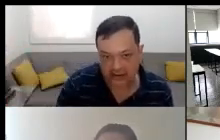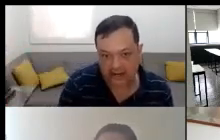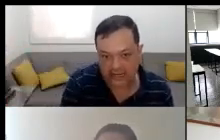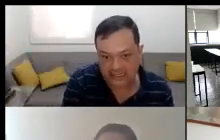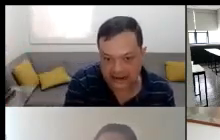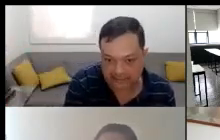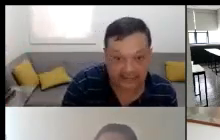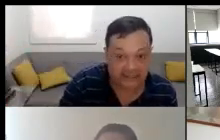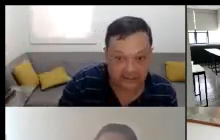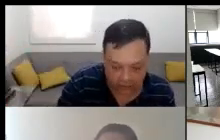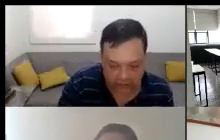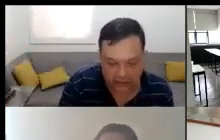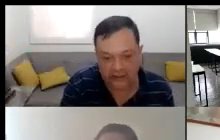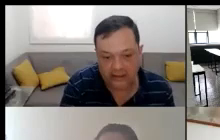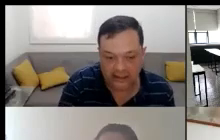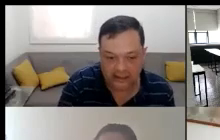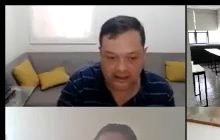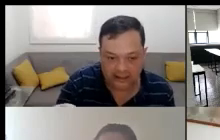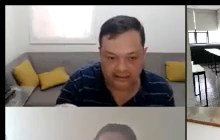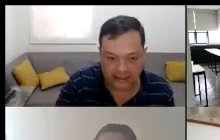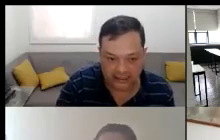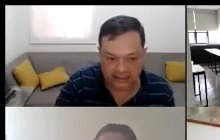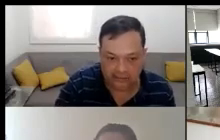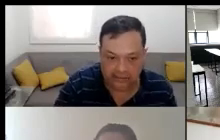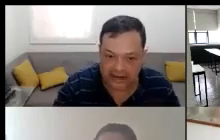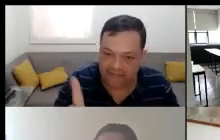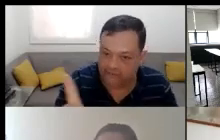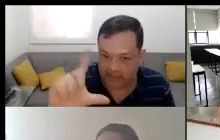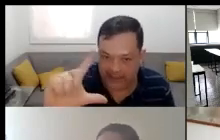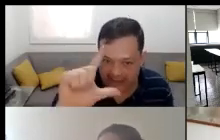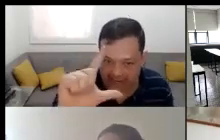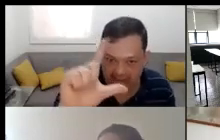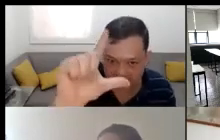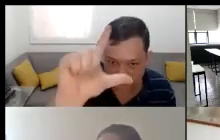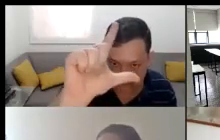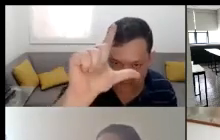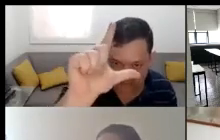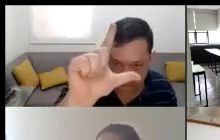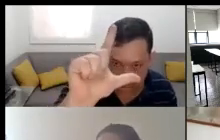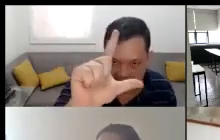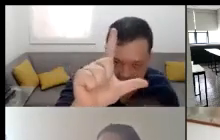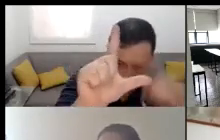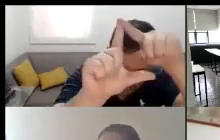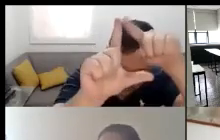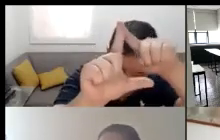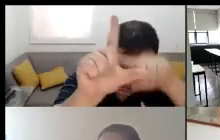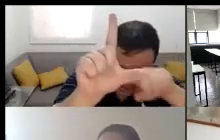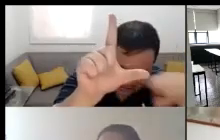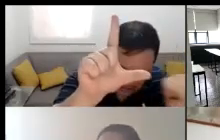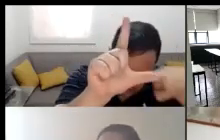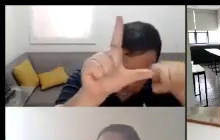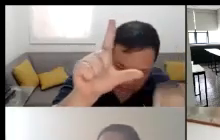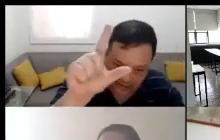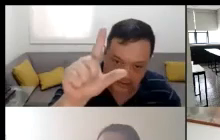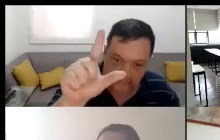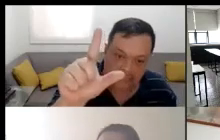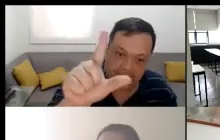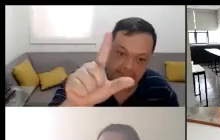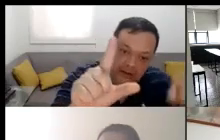recorra hacia la parte sur, este humedal en forma de L, pues tendrás una L este y